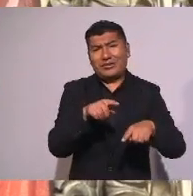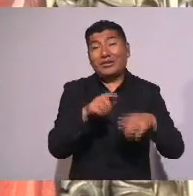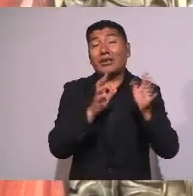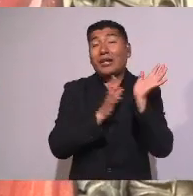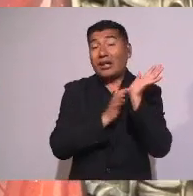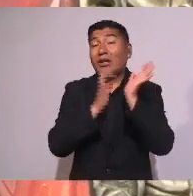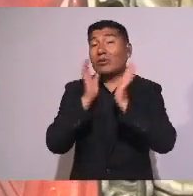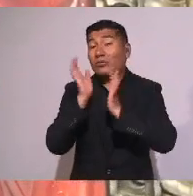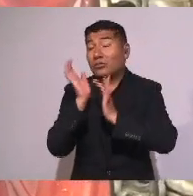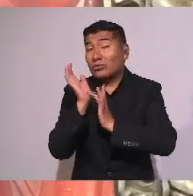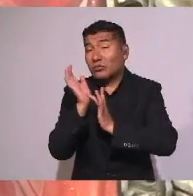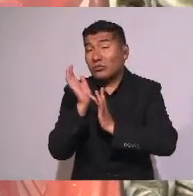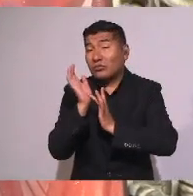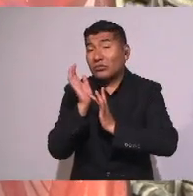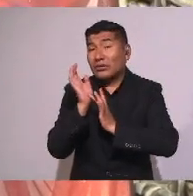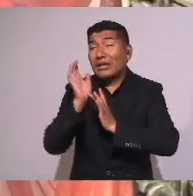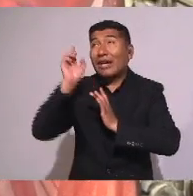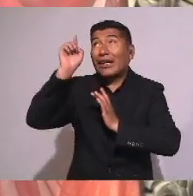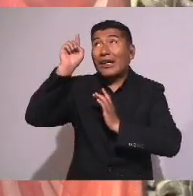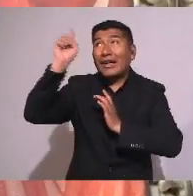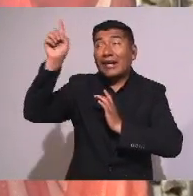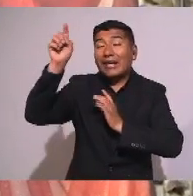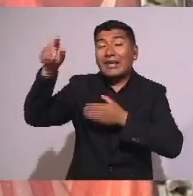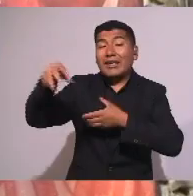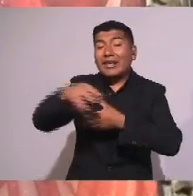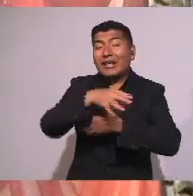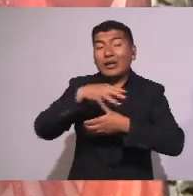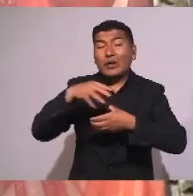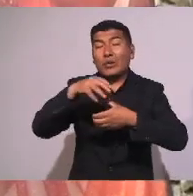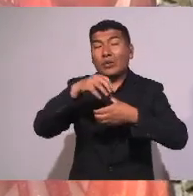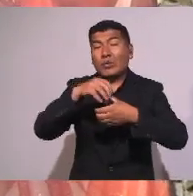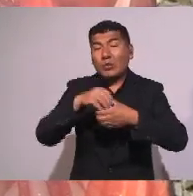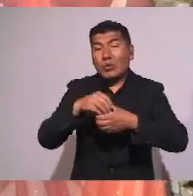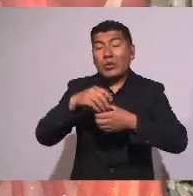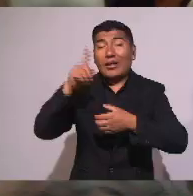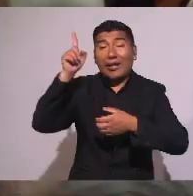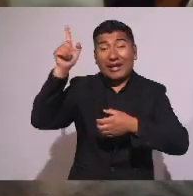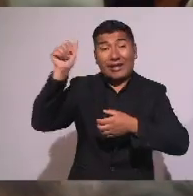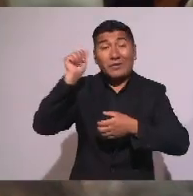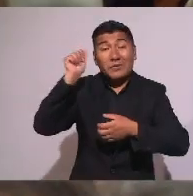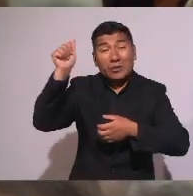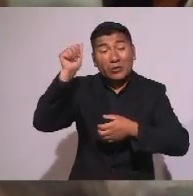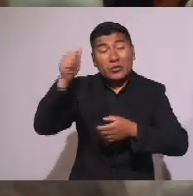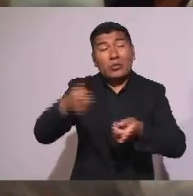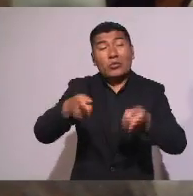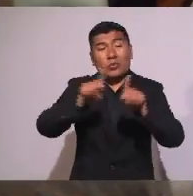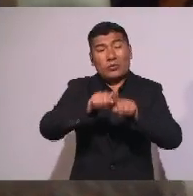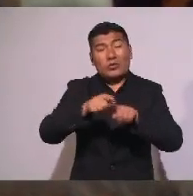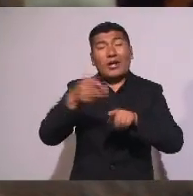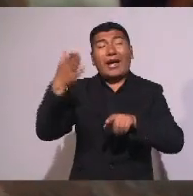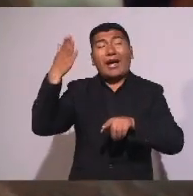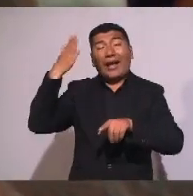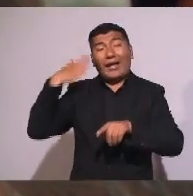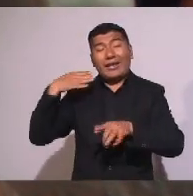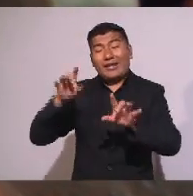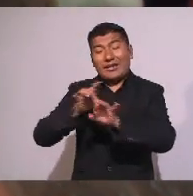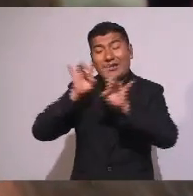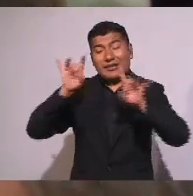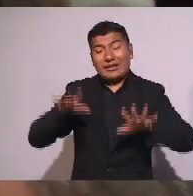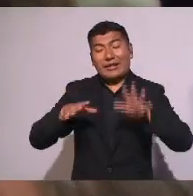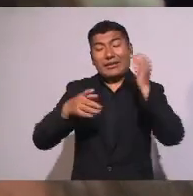Jesús nos incluyó en sí mismo cuando quiso ser